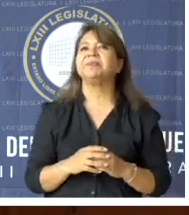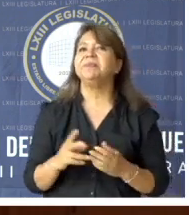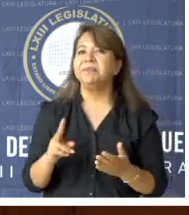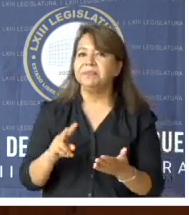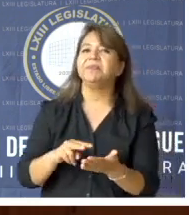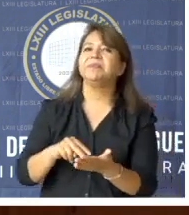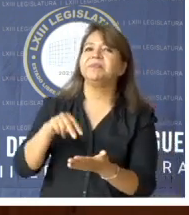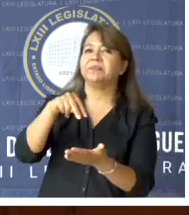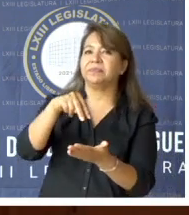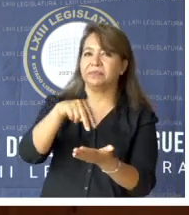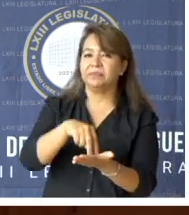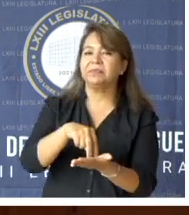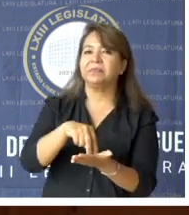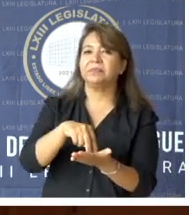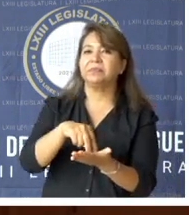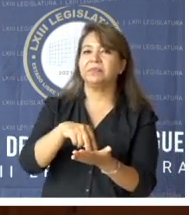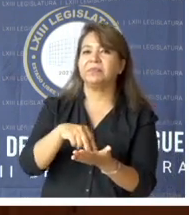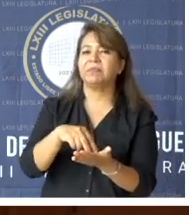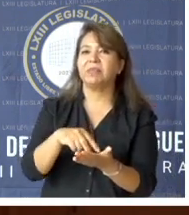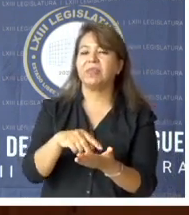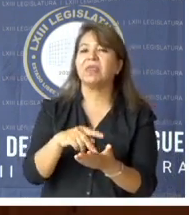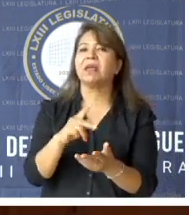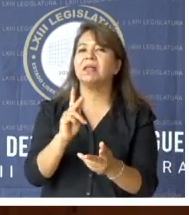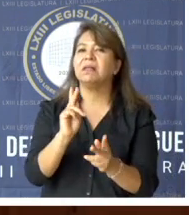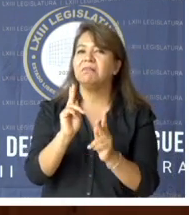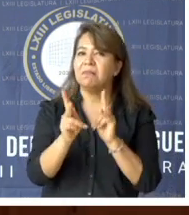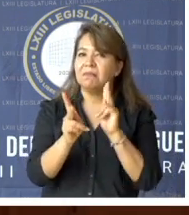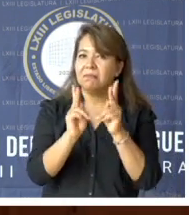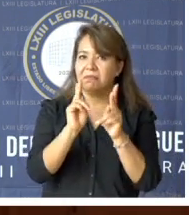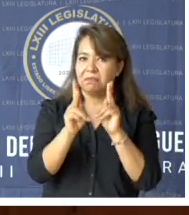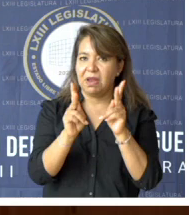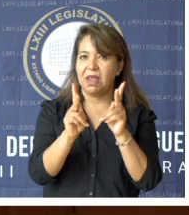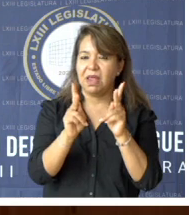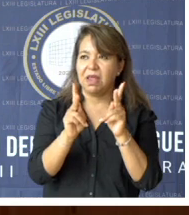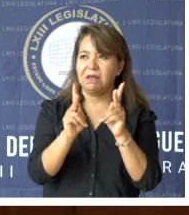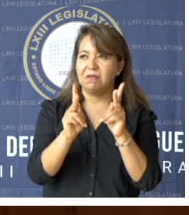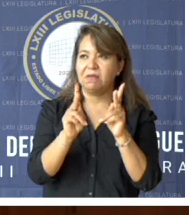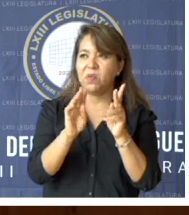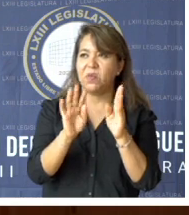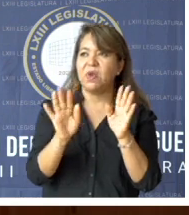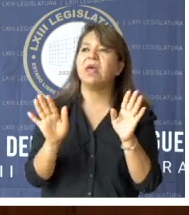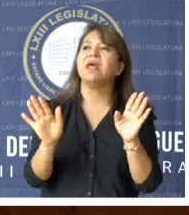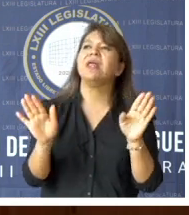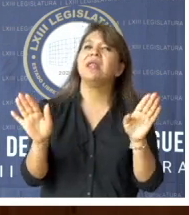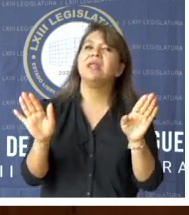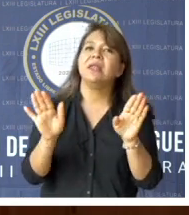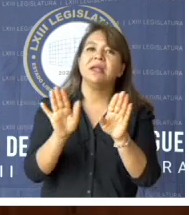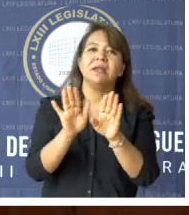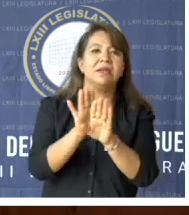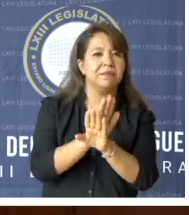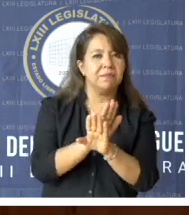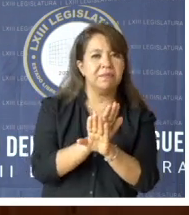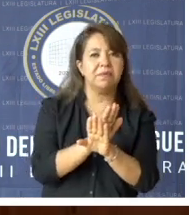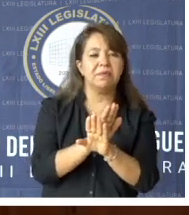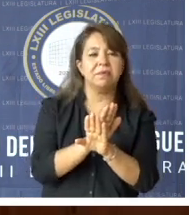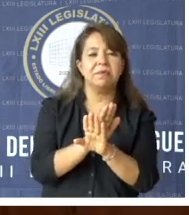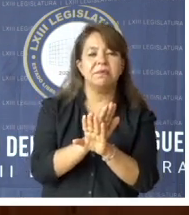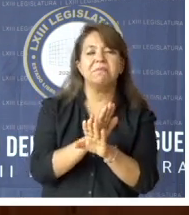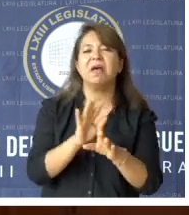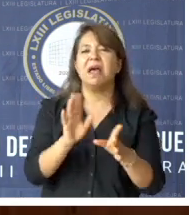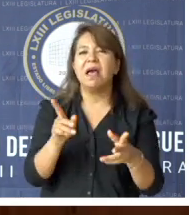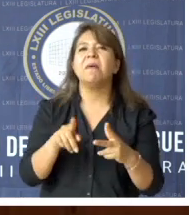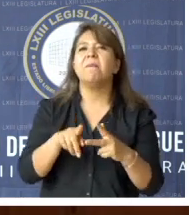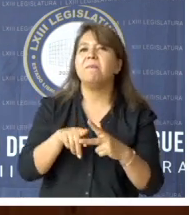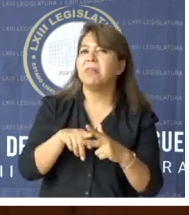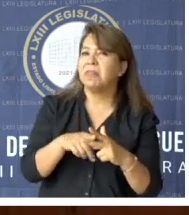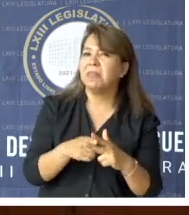tribuna para hablar de una reforma que en este año ya está dando sus primeros frutos y que está relacionada